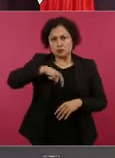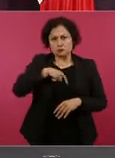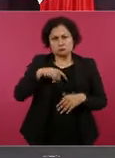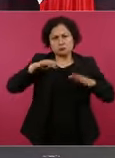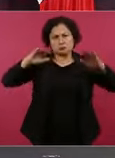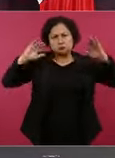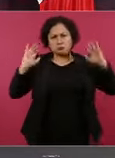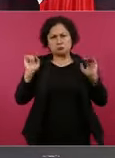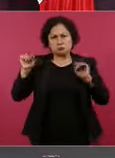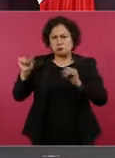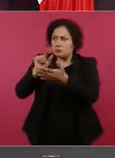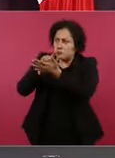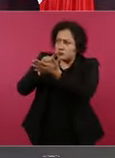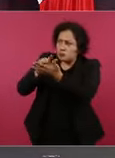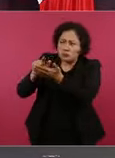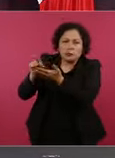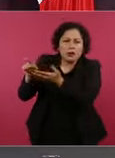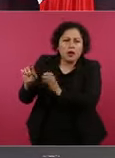el medio ambiente,